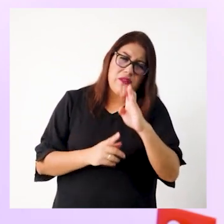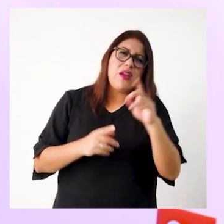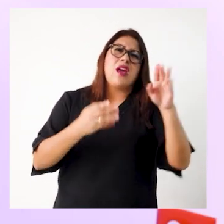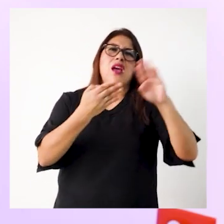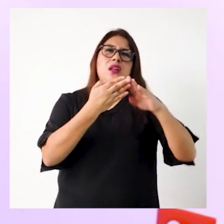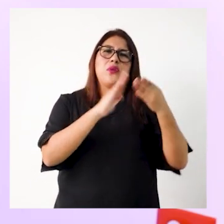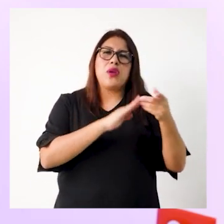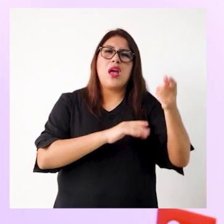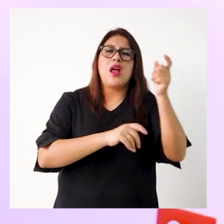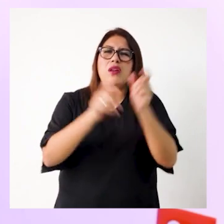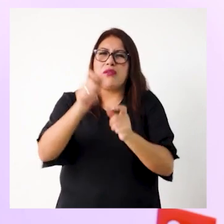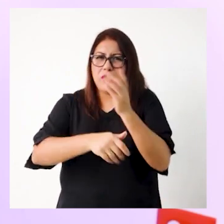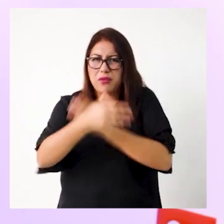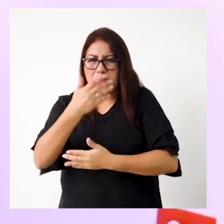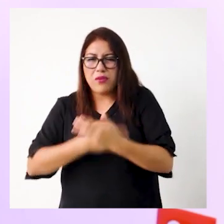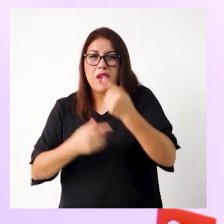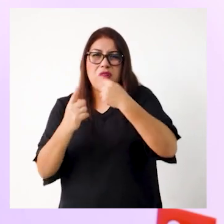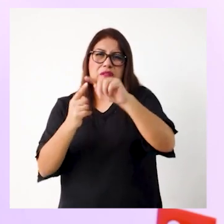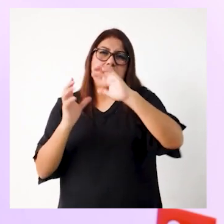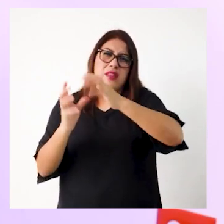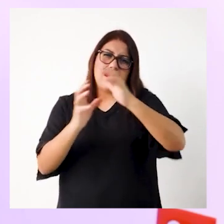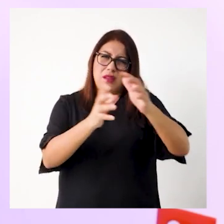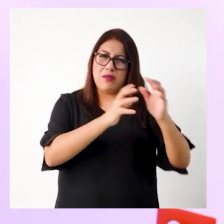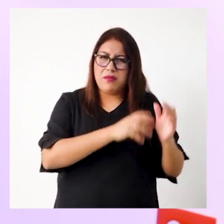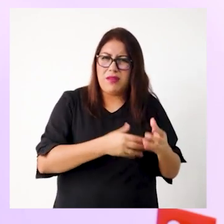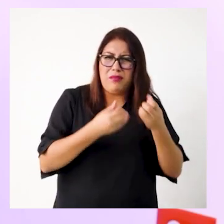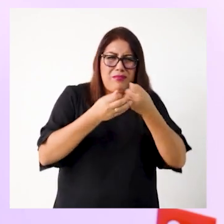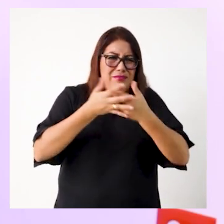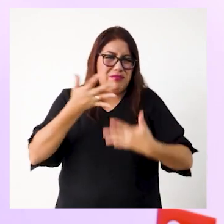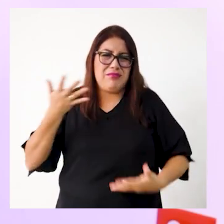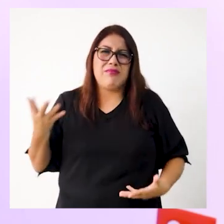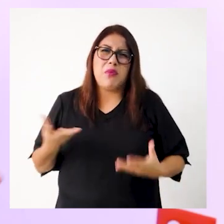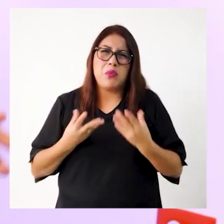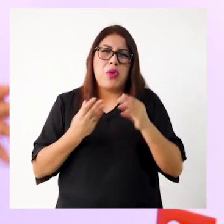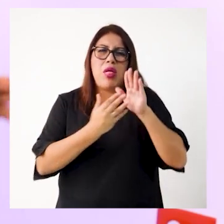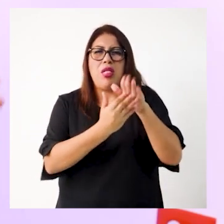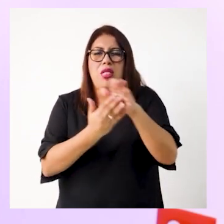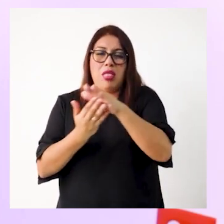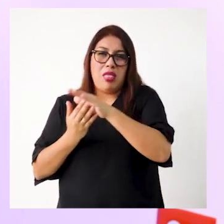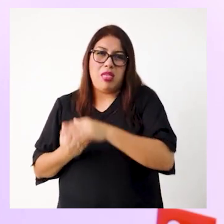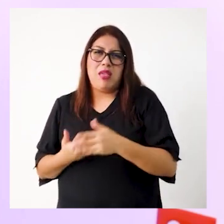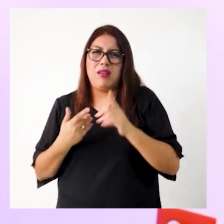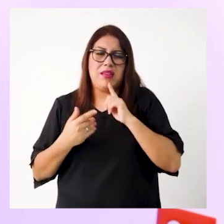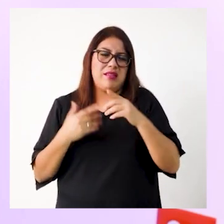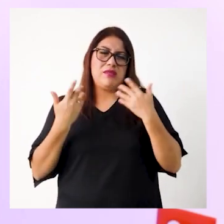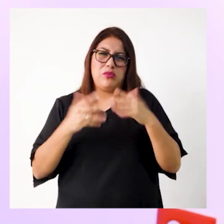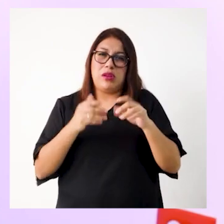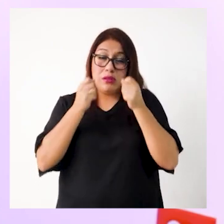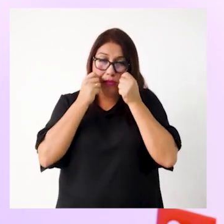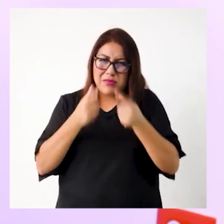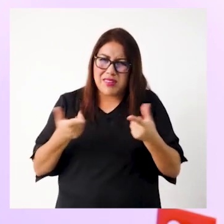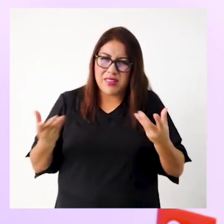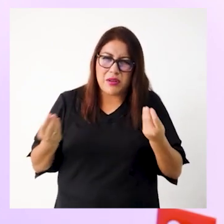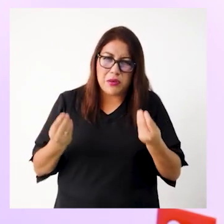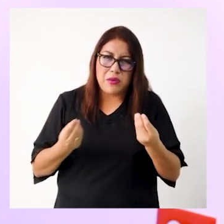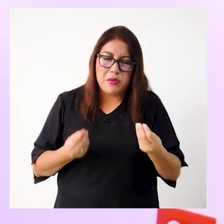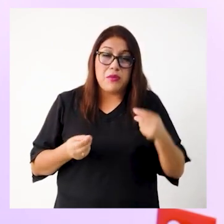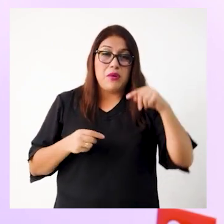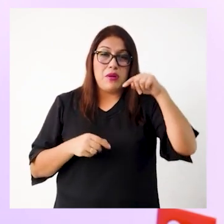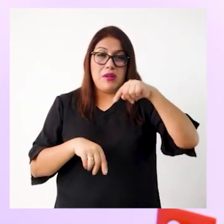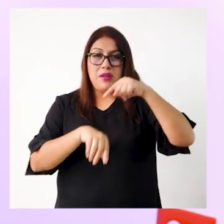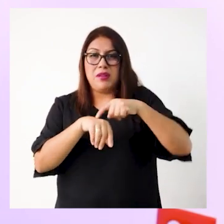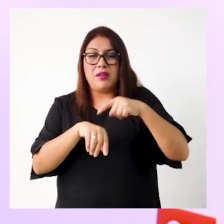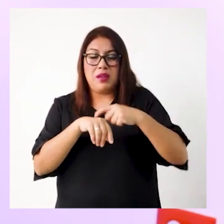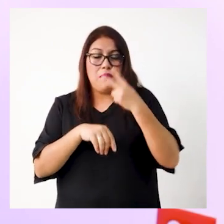enfermedades, por ejemplo, a la discapacidad de algún tipo. En fin, o sea, ya es una cosa que resulta increíble, ¿no? Y nos estamos